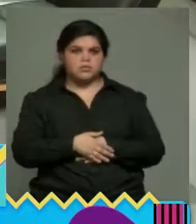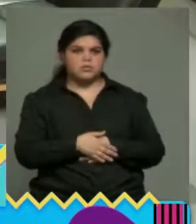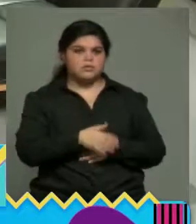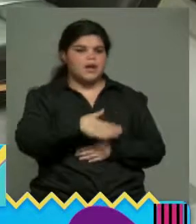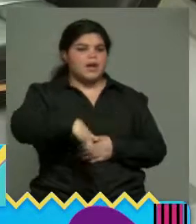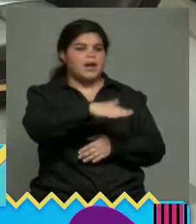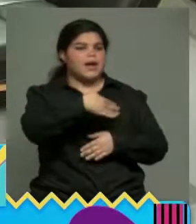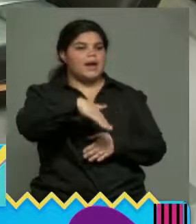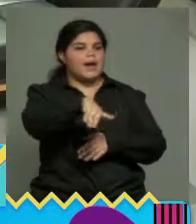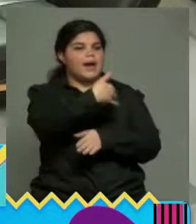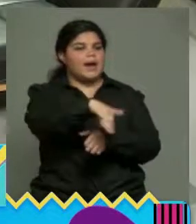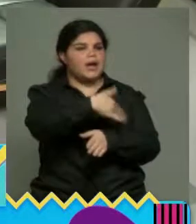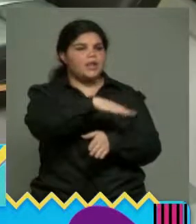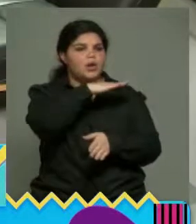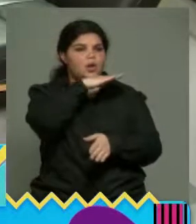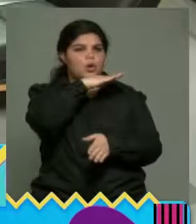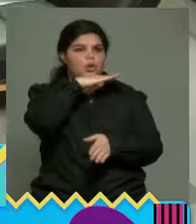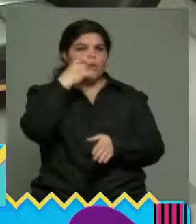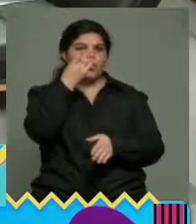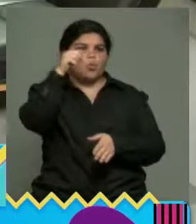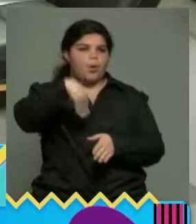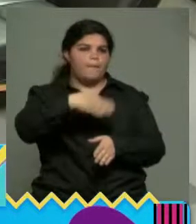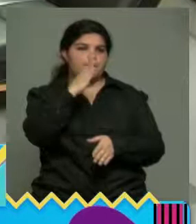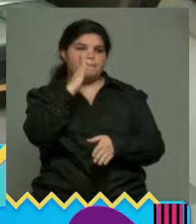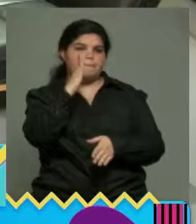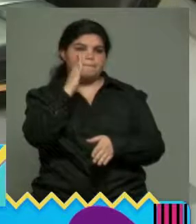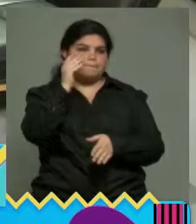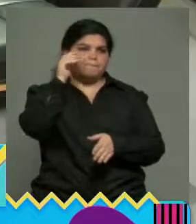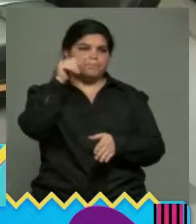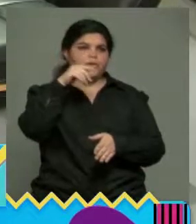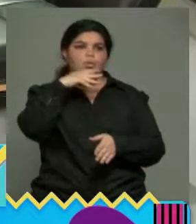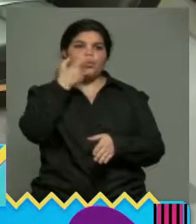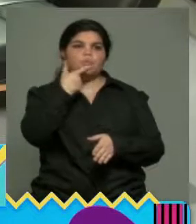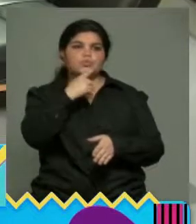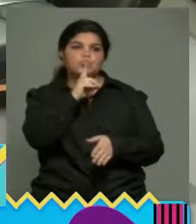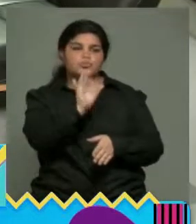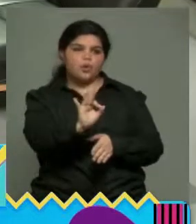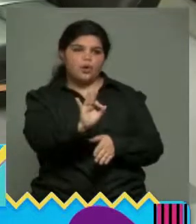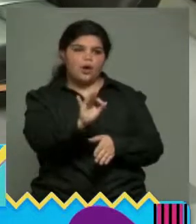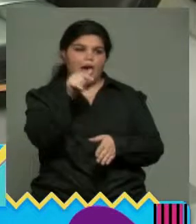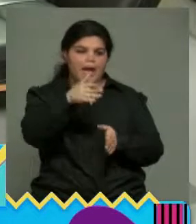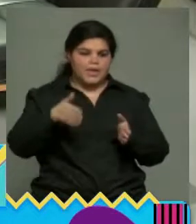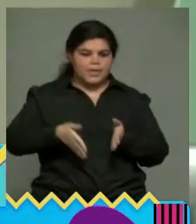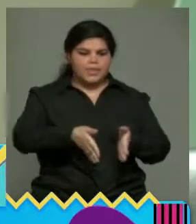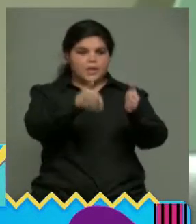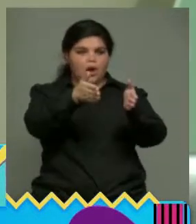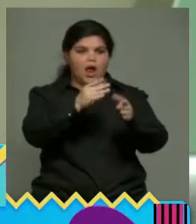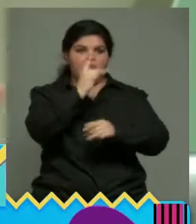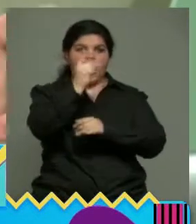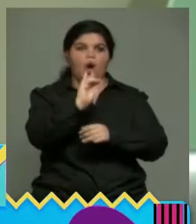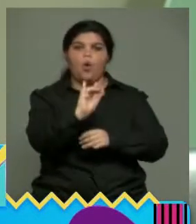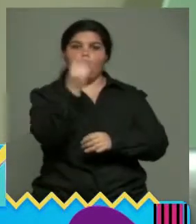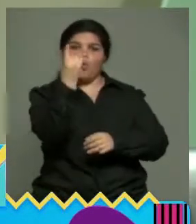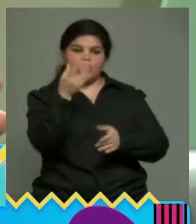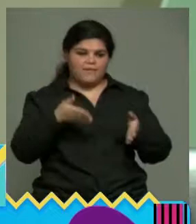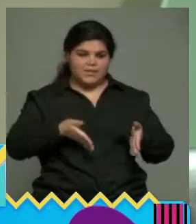porque se iba a la universidad y estuvo un poquito con errores de diseño. Era un poquito